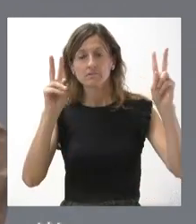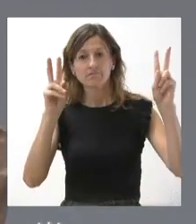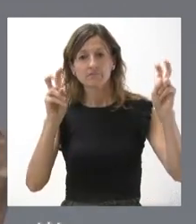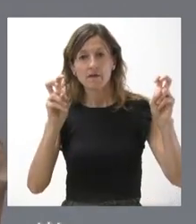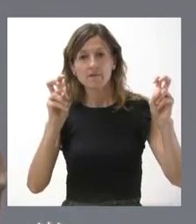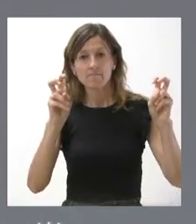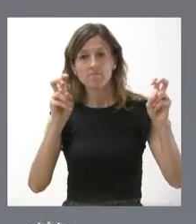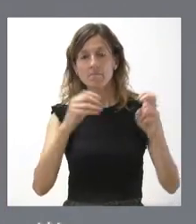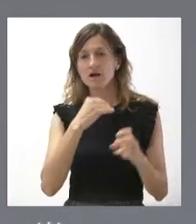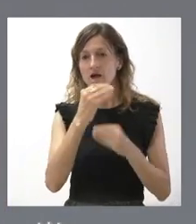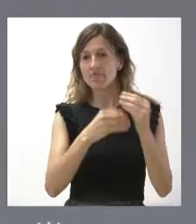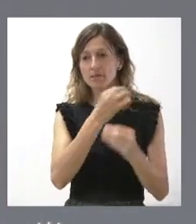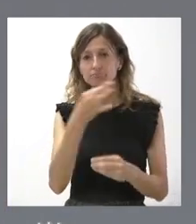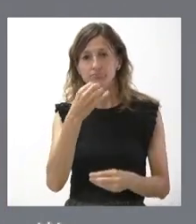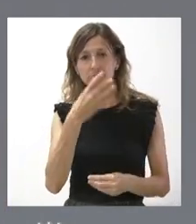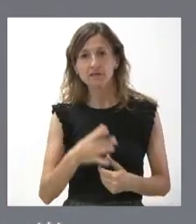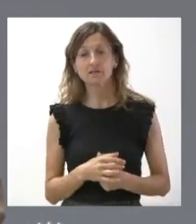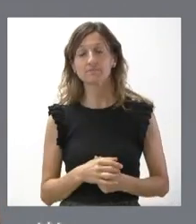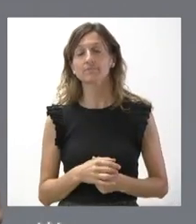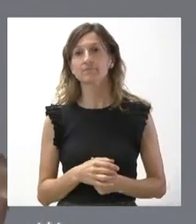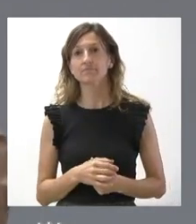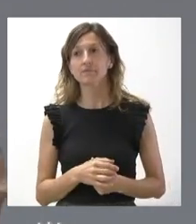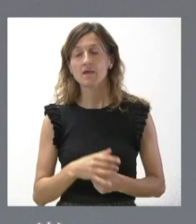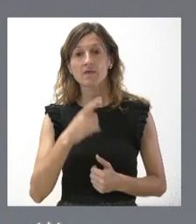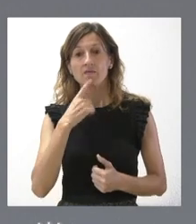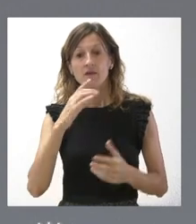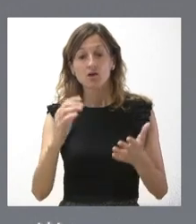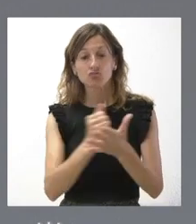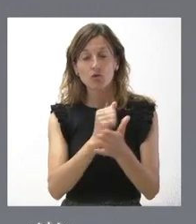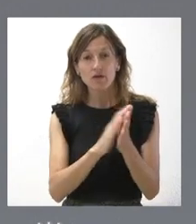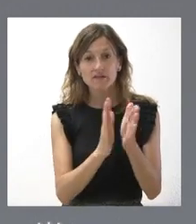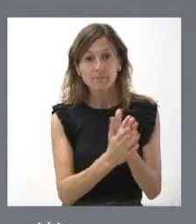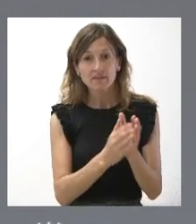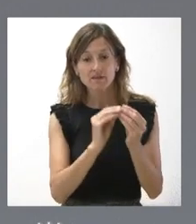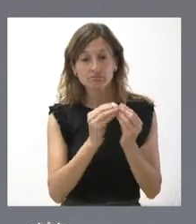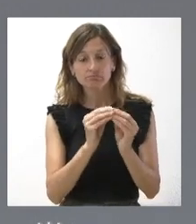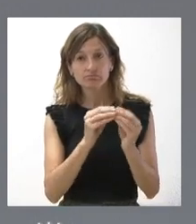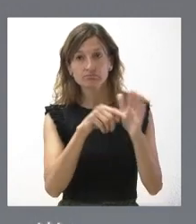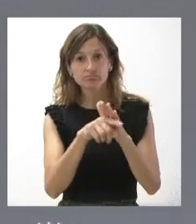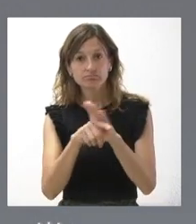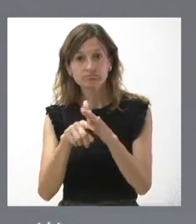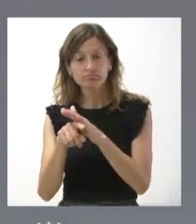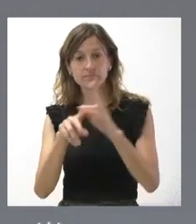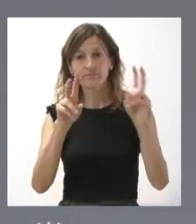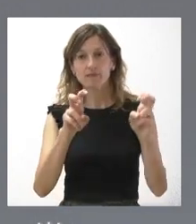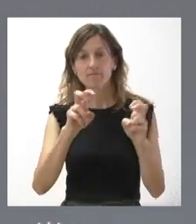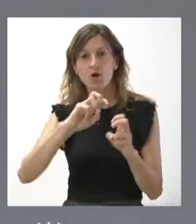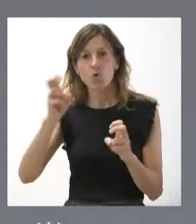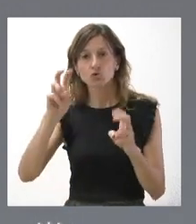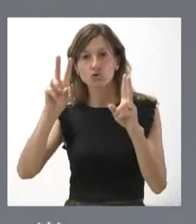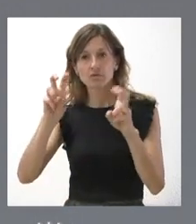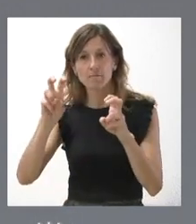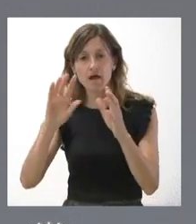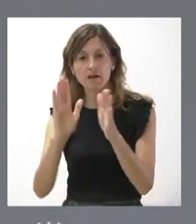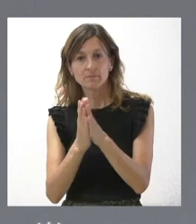con muchísima solvencia, lo dije, es todos los expedientes que tramitemos en esta cuestión y en cualquier otra cuestión van a